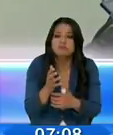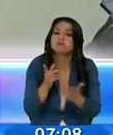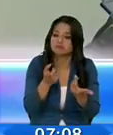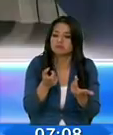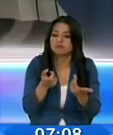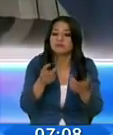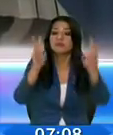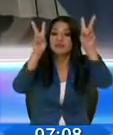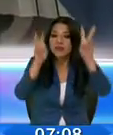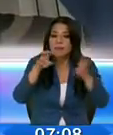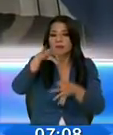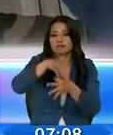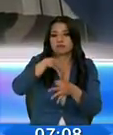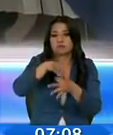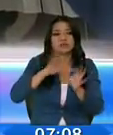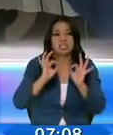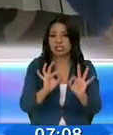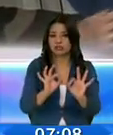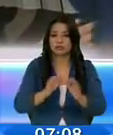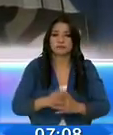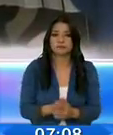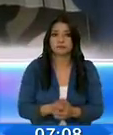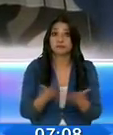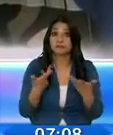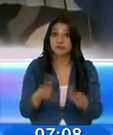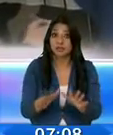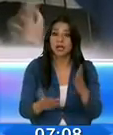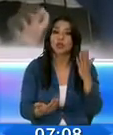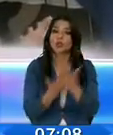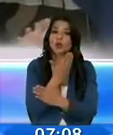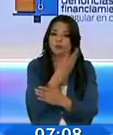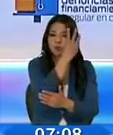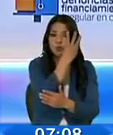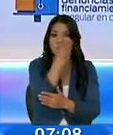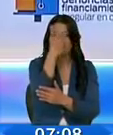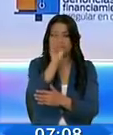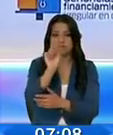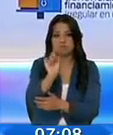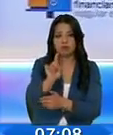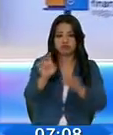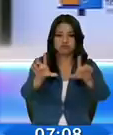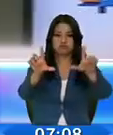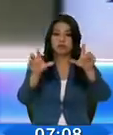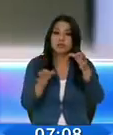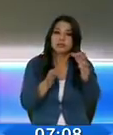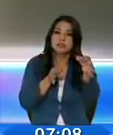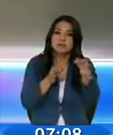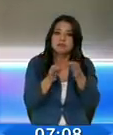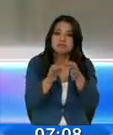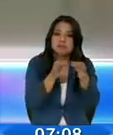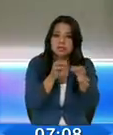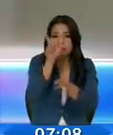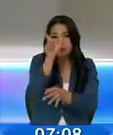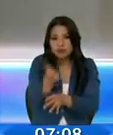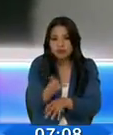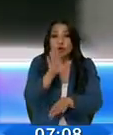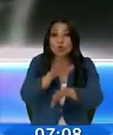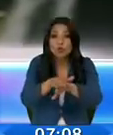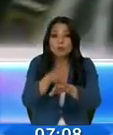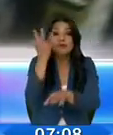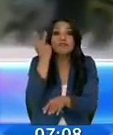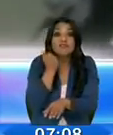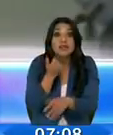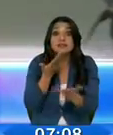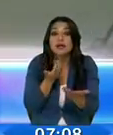actos electorales. Verde Soto explicó que una vez que se ingrese a esta nueva plataforma, se podrá explicar el supuesto delito con la fecha en la